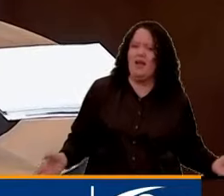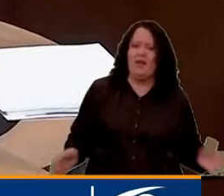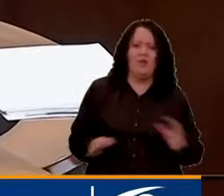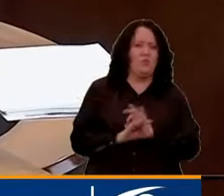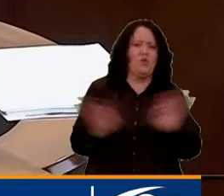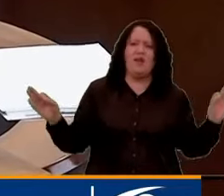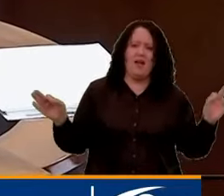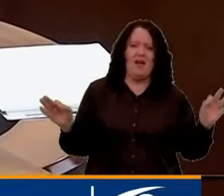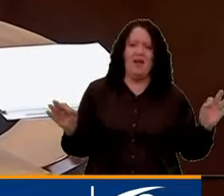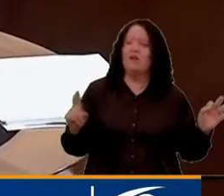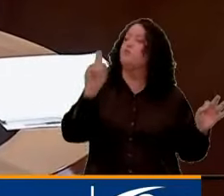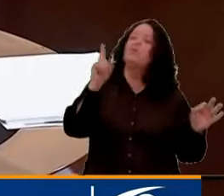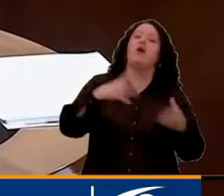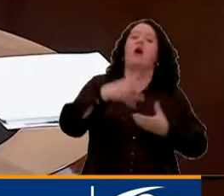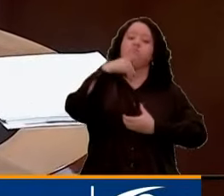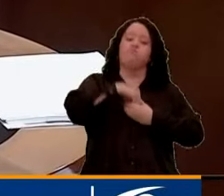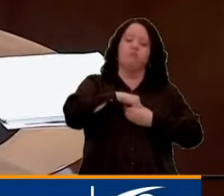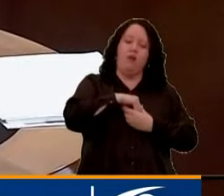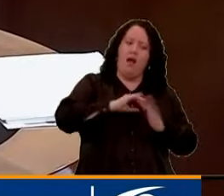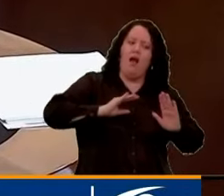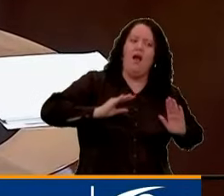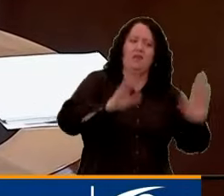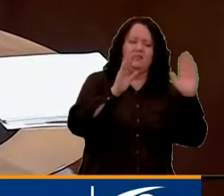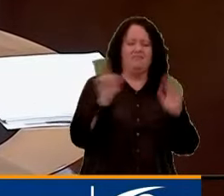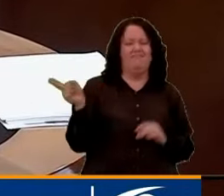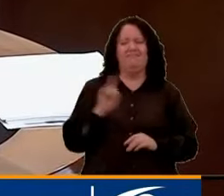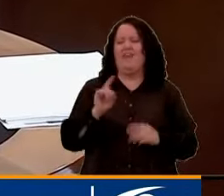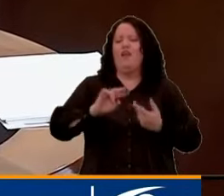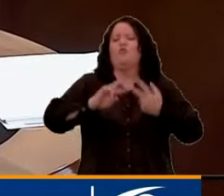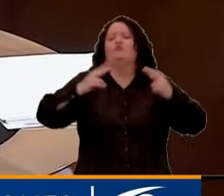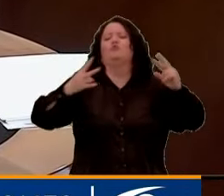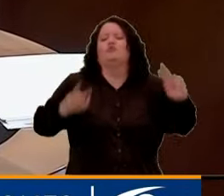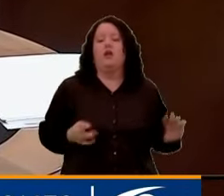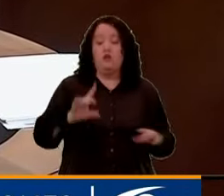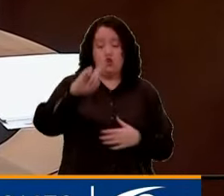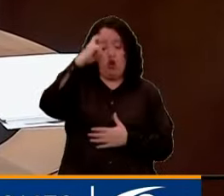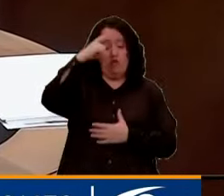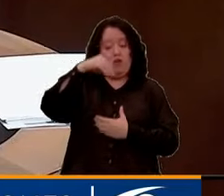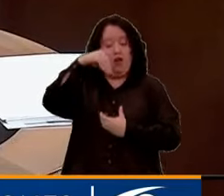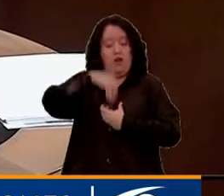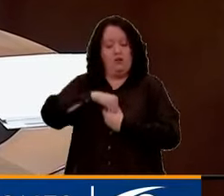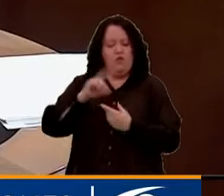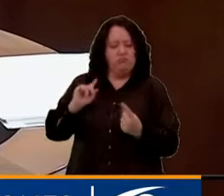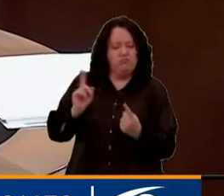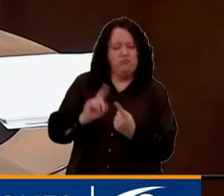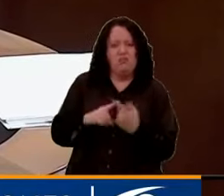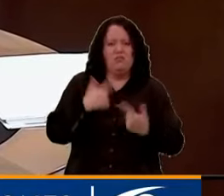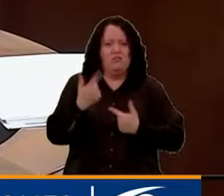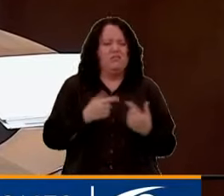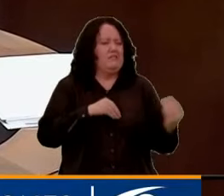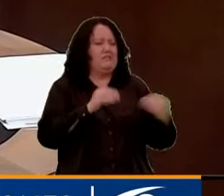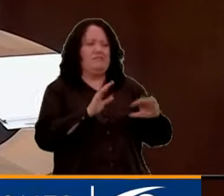porque no está en su ADN, porque lo contrario, en su ADN ha estado toda una vida luchando contra